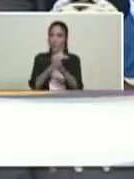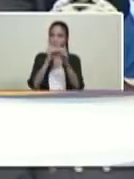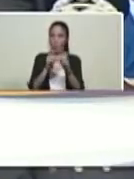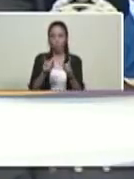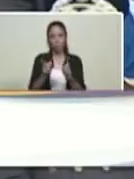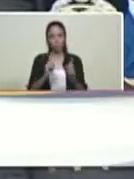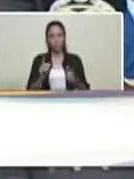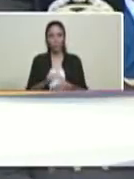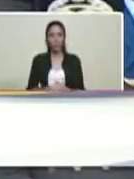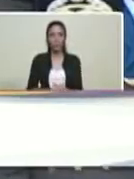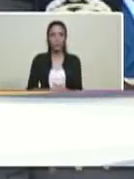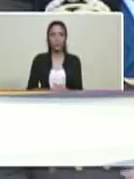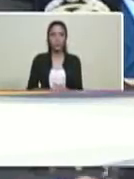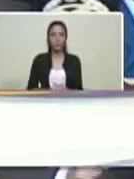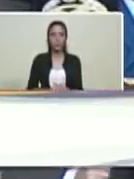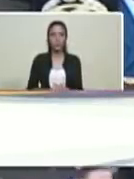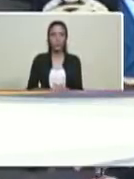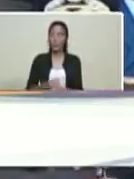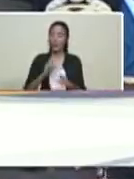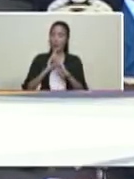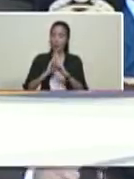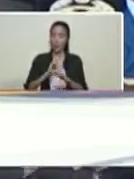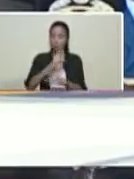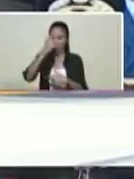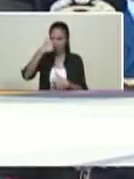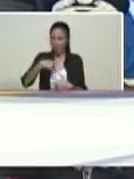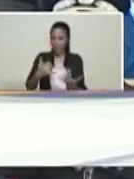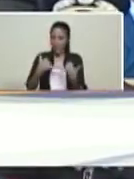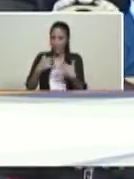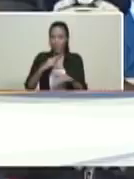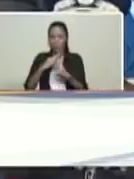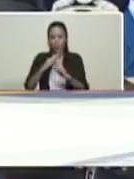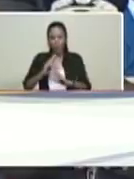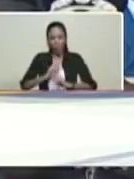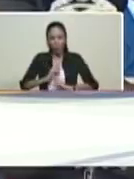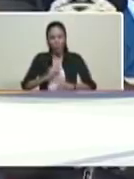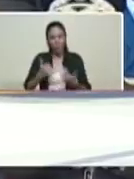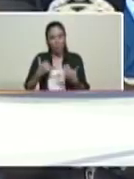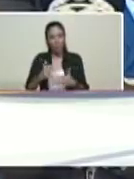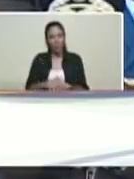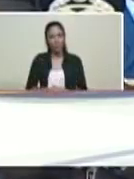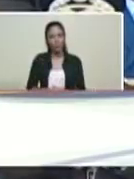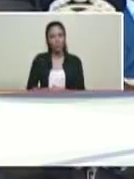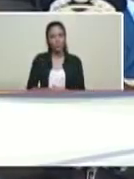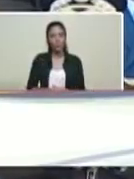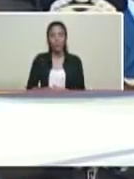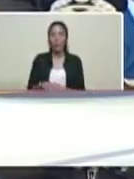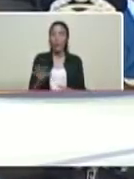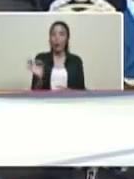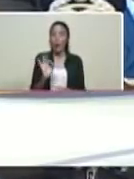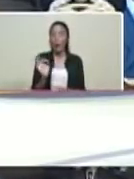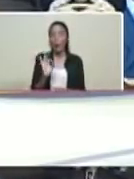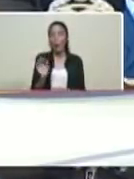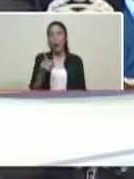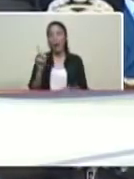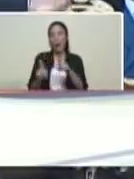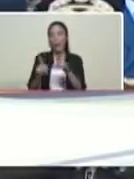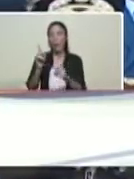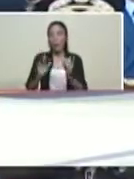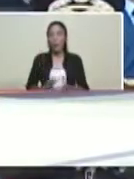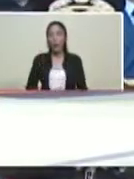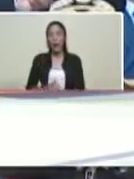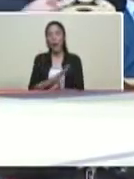respondan con el corazón dentro de sí mismo pues que alguno puede ser pro colonialista y